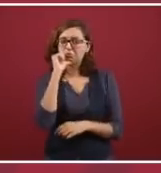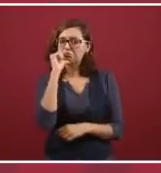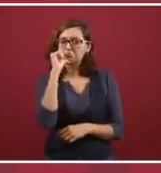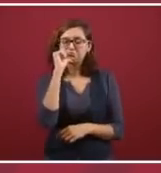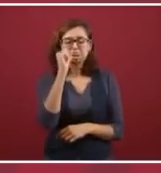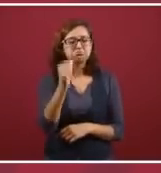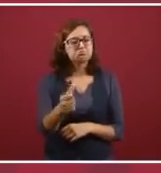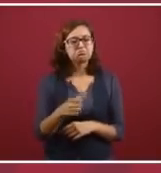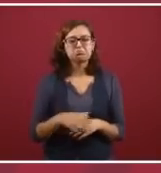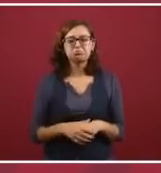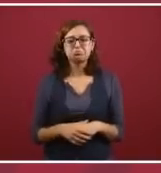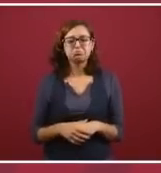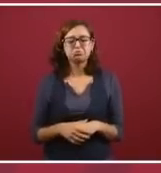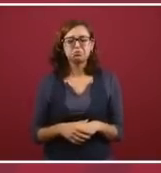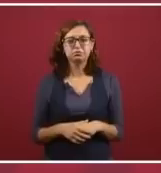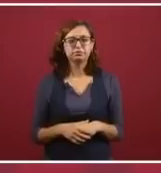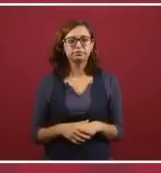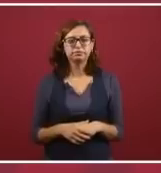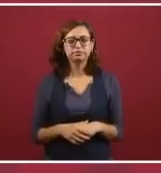se